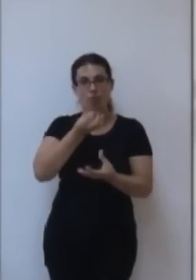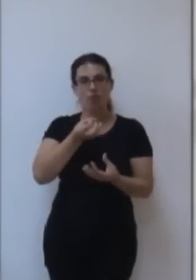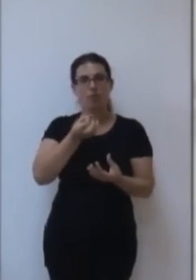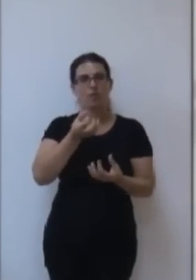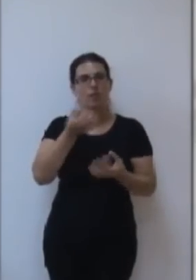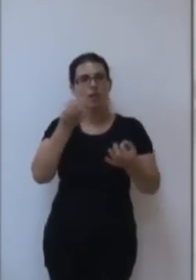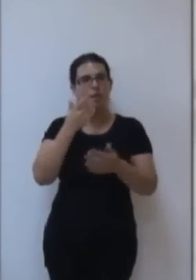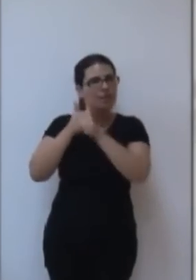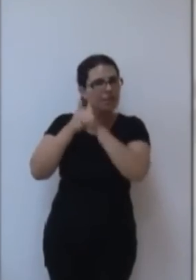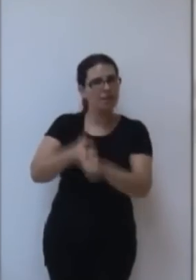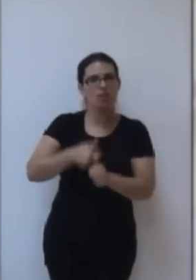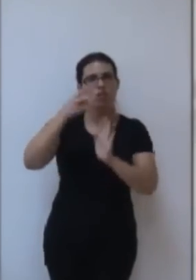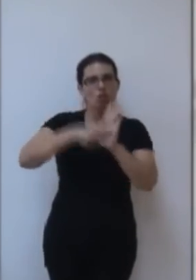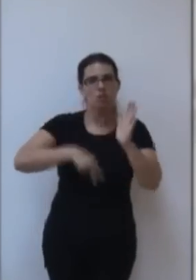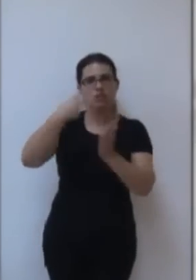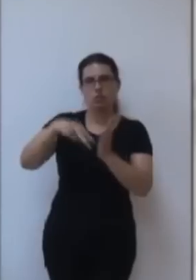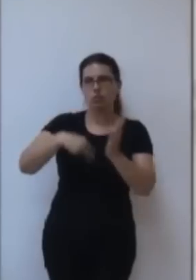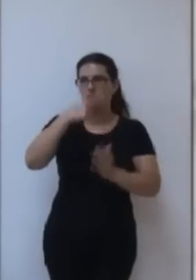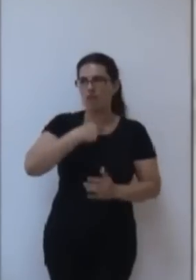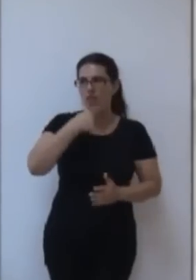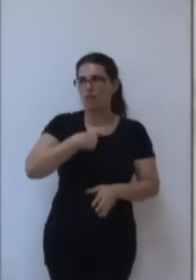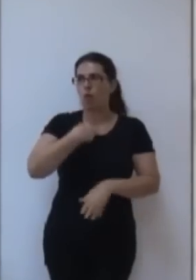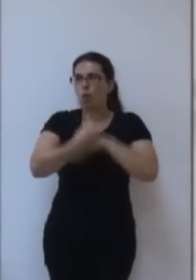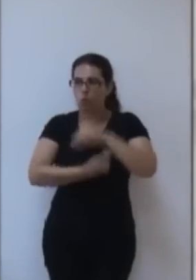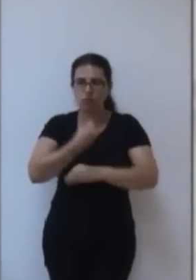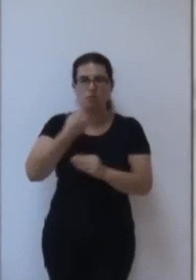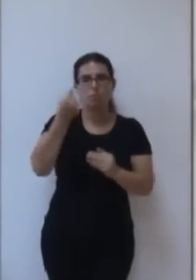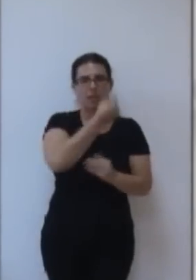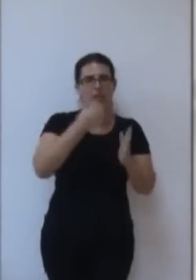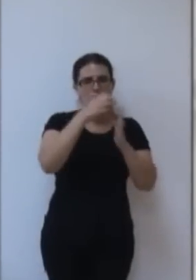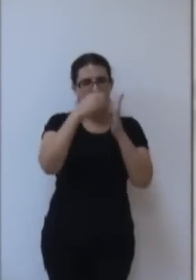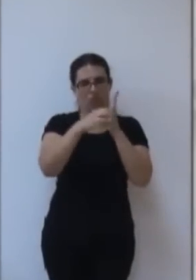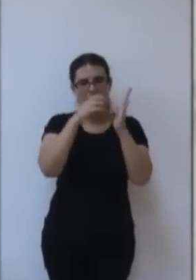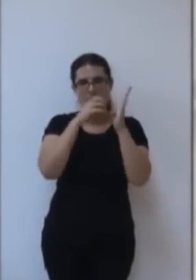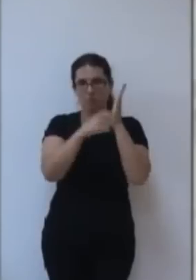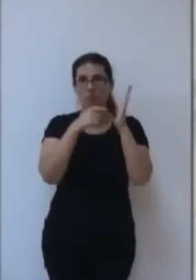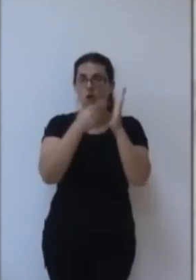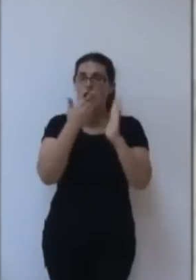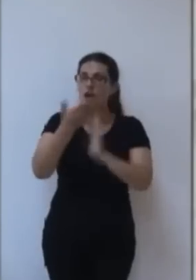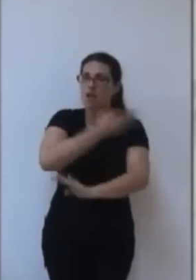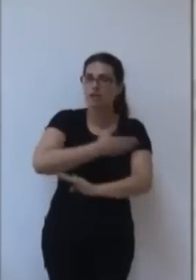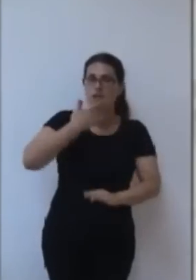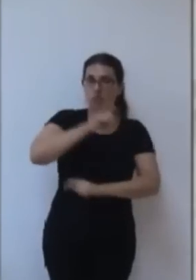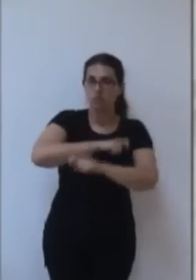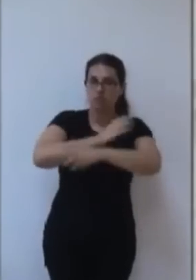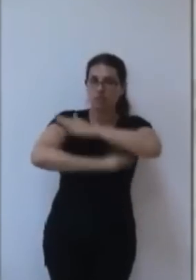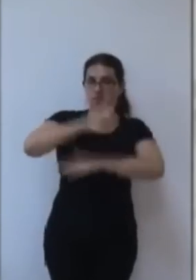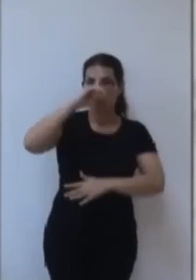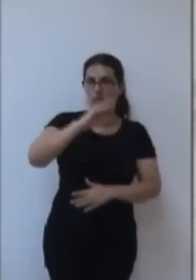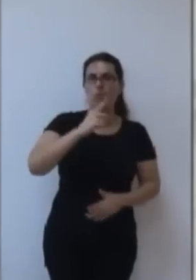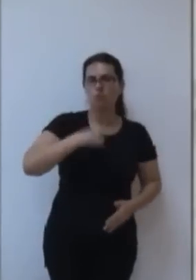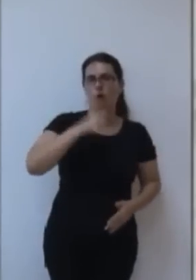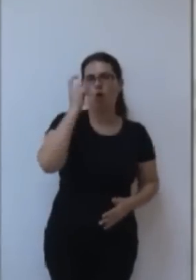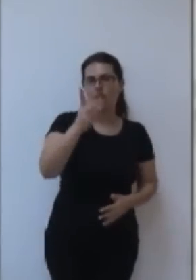las normas de la lectura fácil, o que se utilicen pictogramas que estén testados por personas con discapacidad intelectual para facilitar un poco